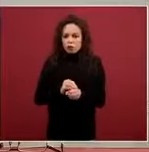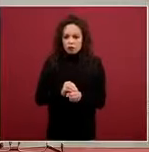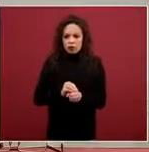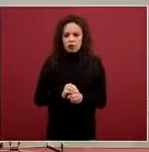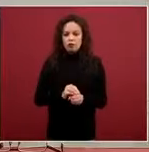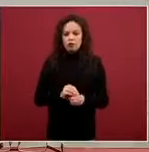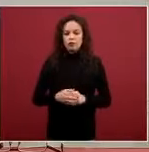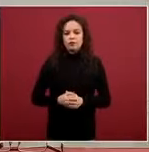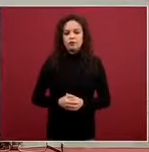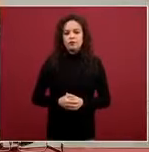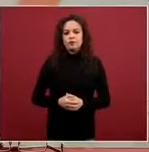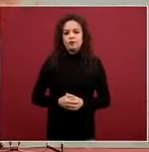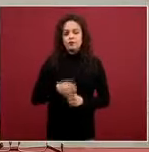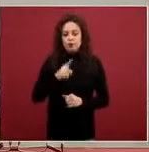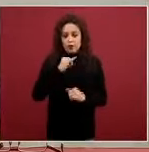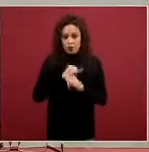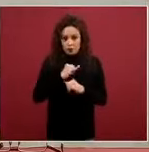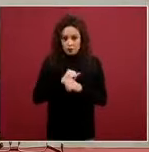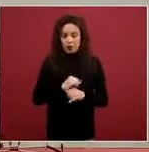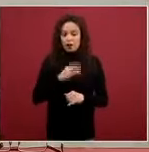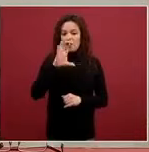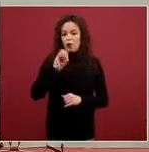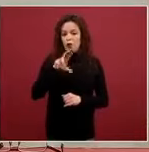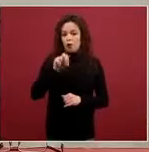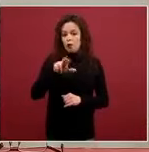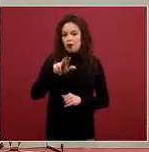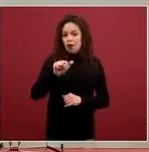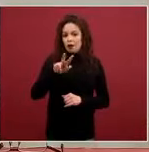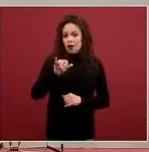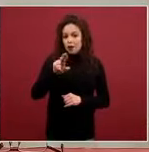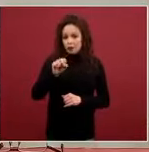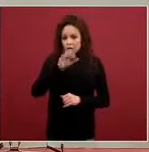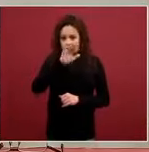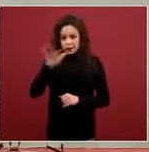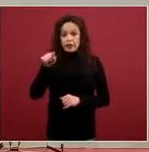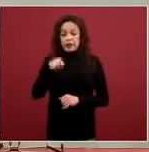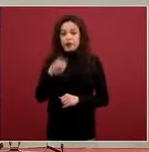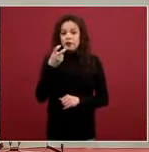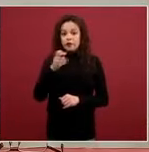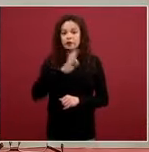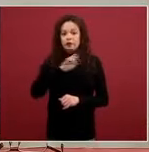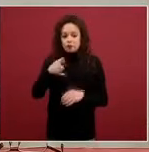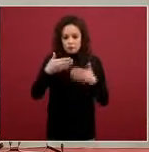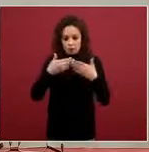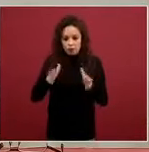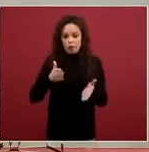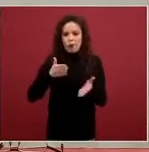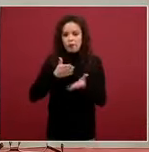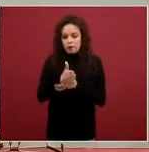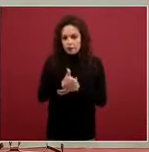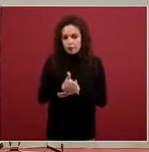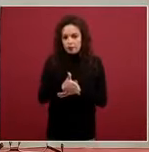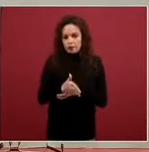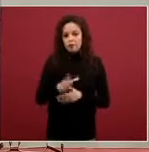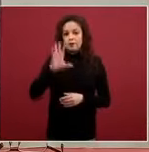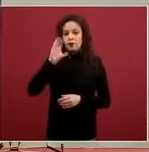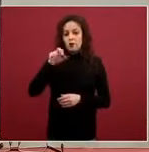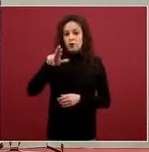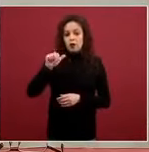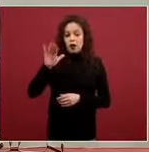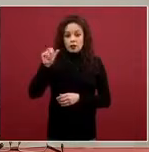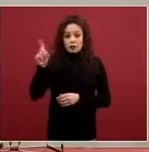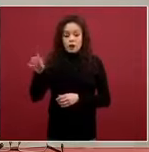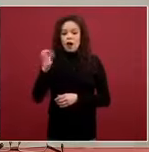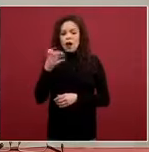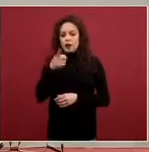En todo el sitio de coronavirus está integrado todo. Está el tablero de control que nos ha fabricado CONACYT, que se alimenta de los